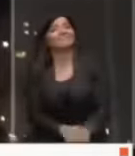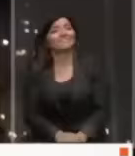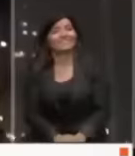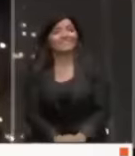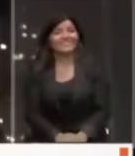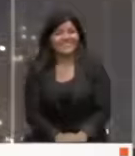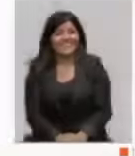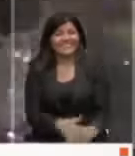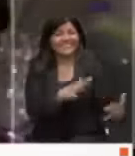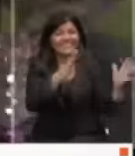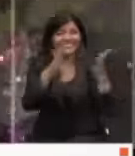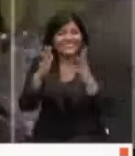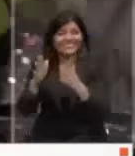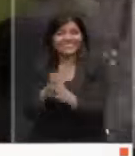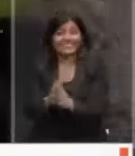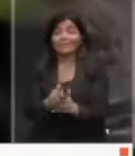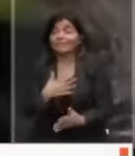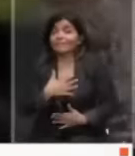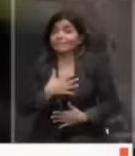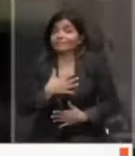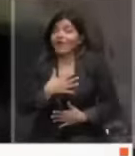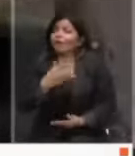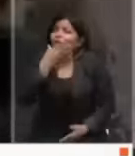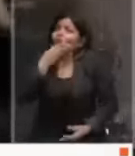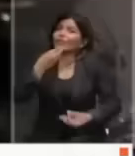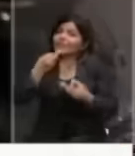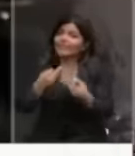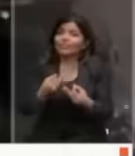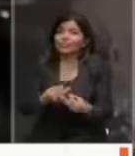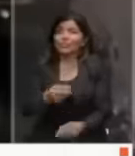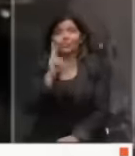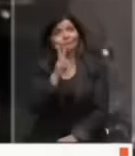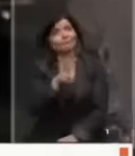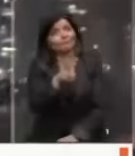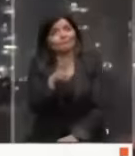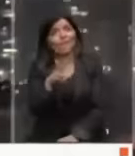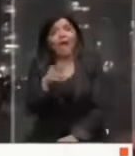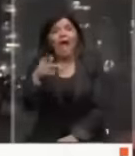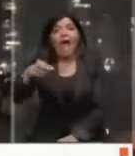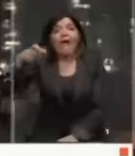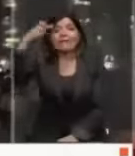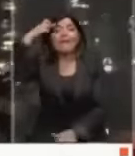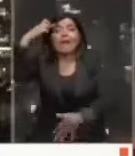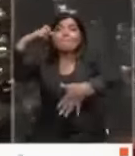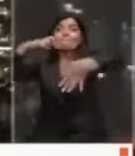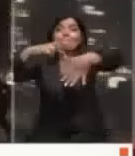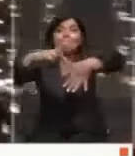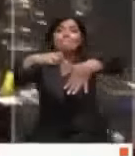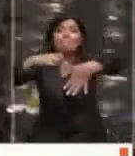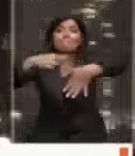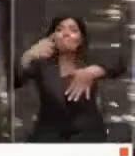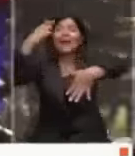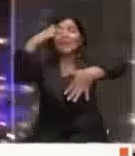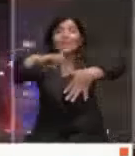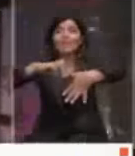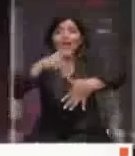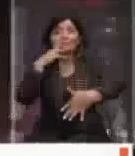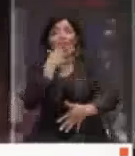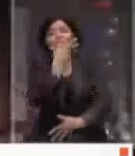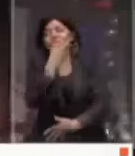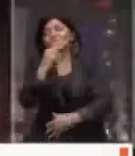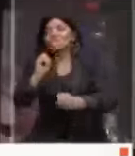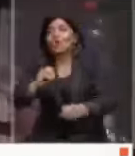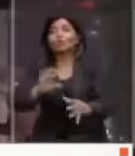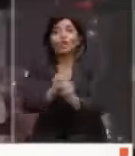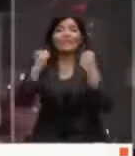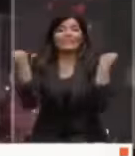aplausos Esto para mí fue algo bonito que yo lo vengo mirando de los Panamericanos que ahí se se yo super hermoso el estadio nacional y acá ver lo